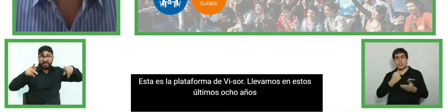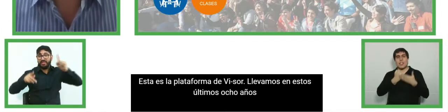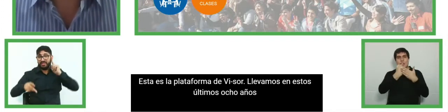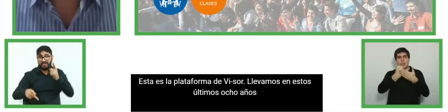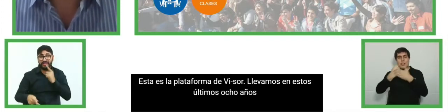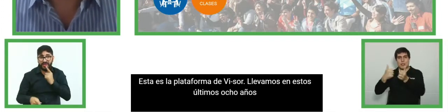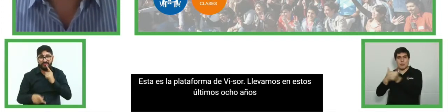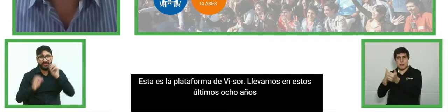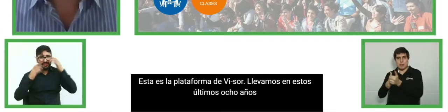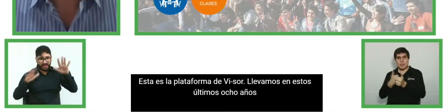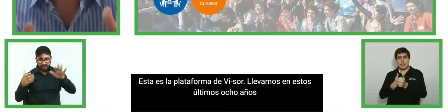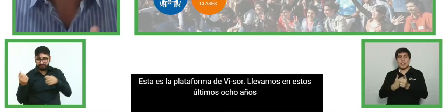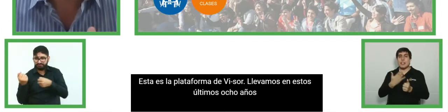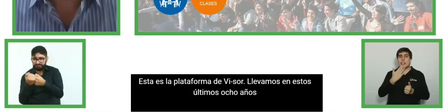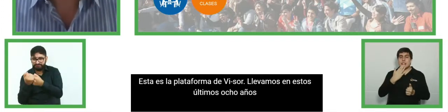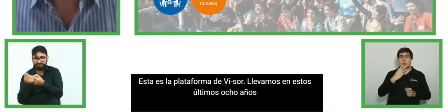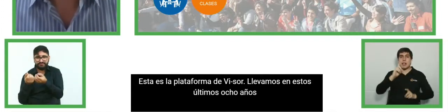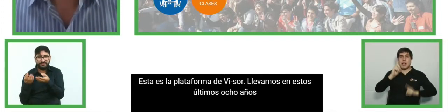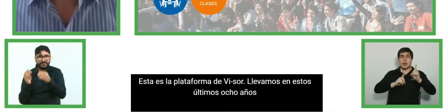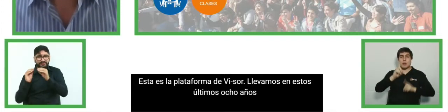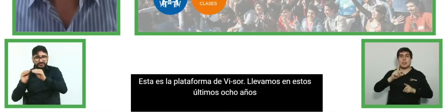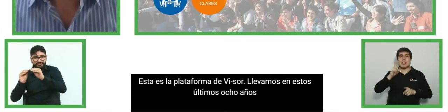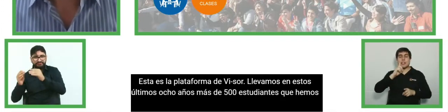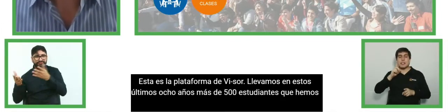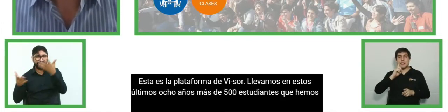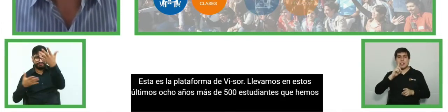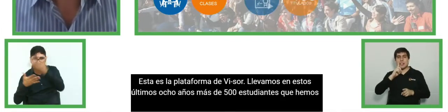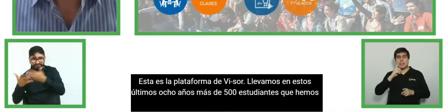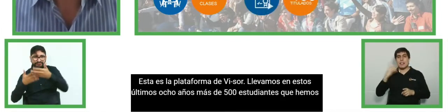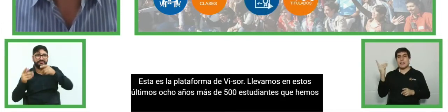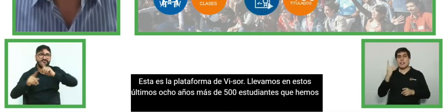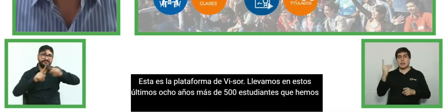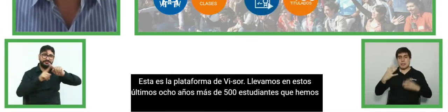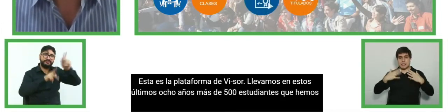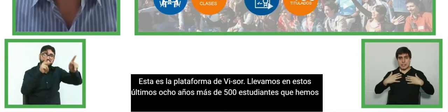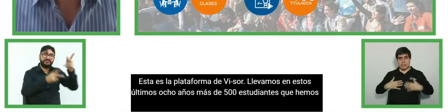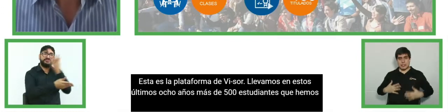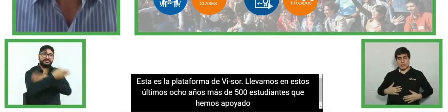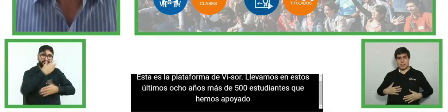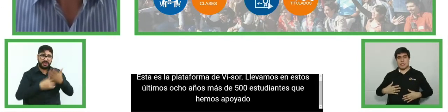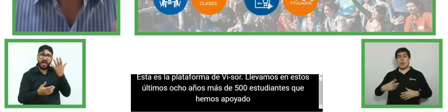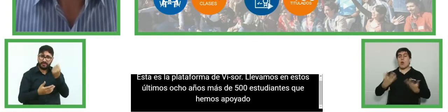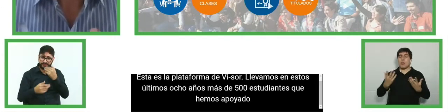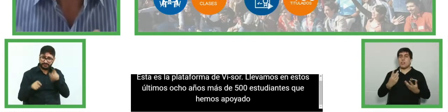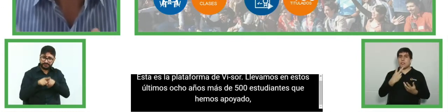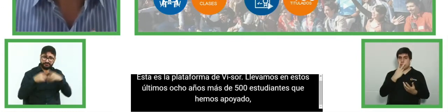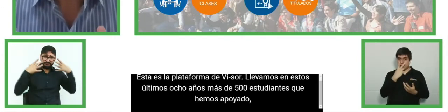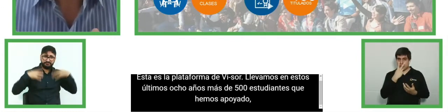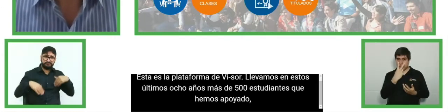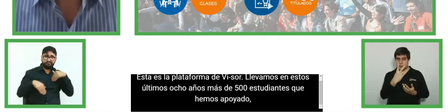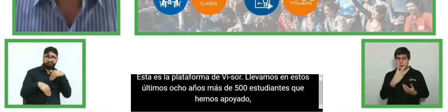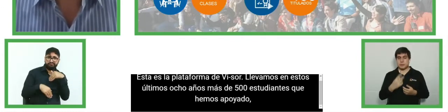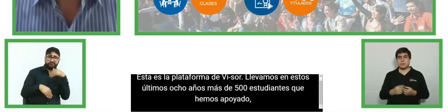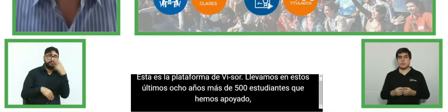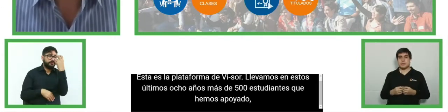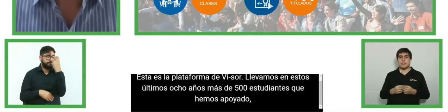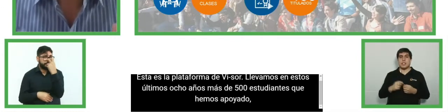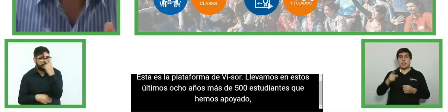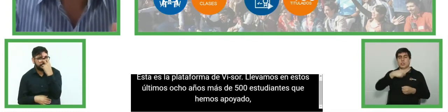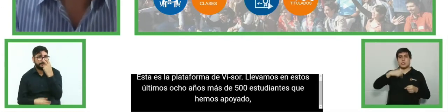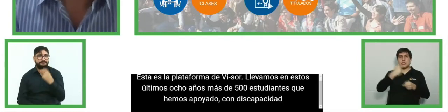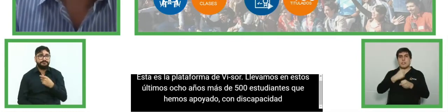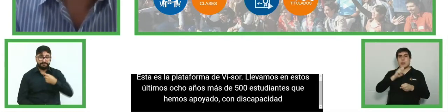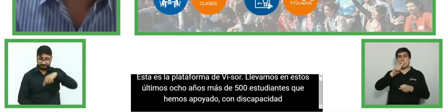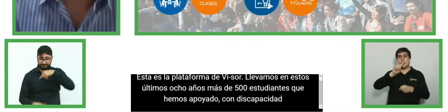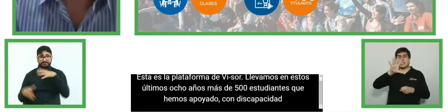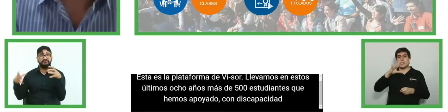a estudiantes con discapacidad física, visual. Estamos trabajando hoy día en unas 25 universidades, pero hemos